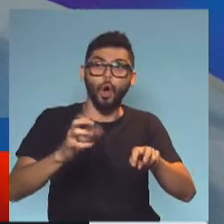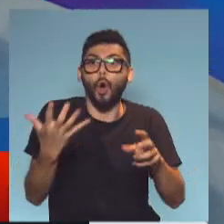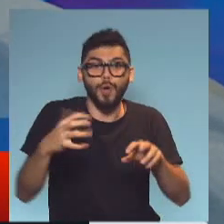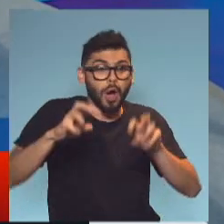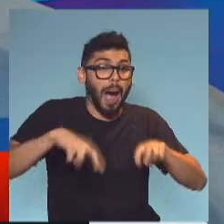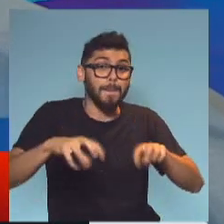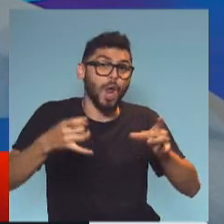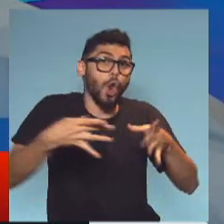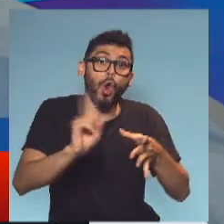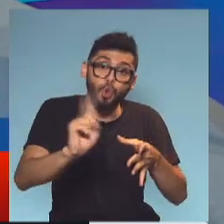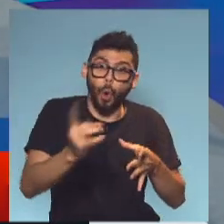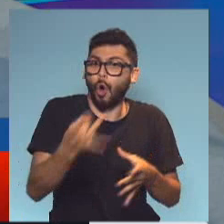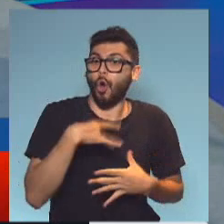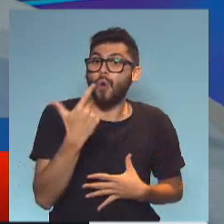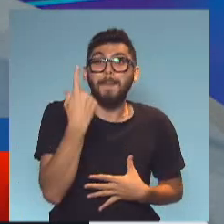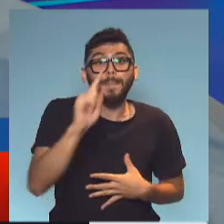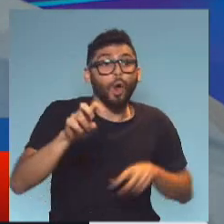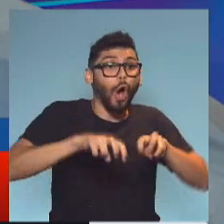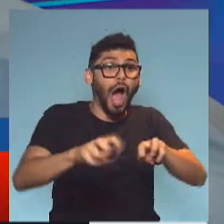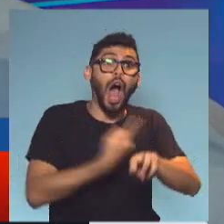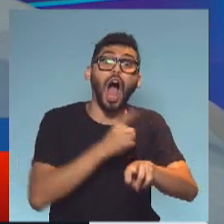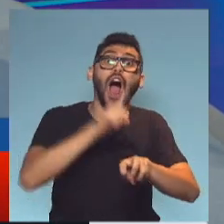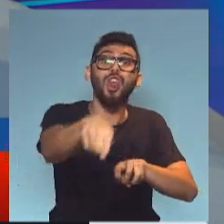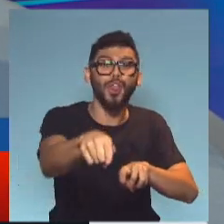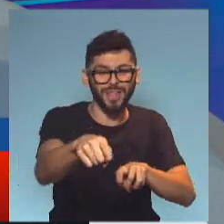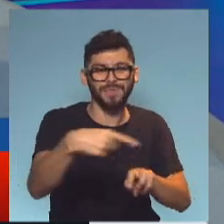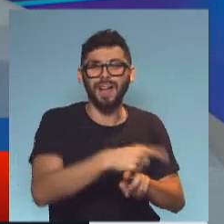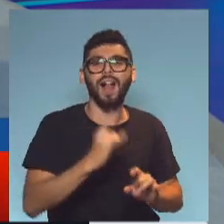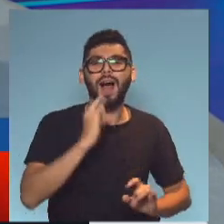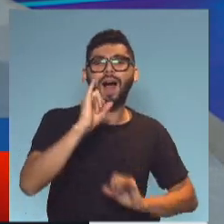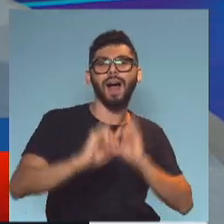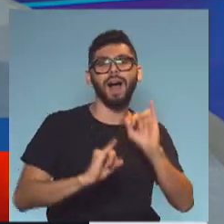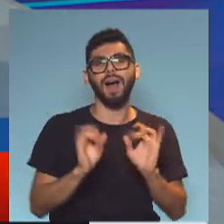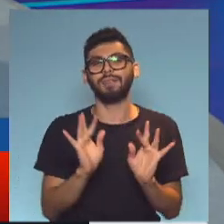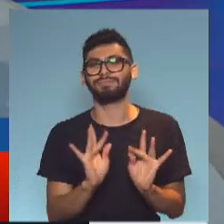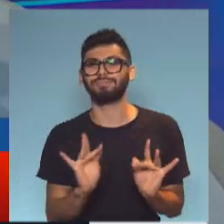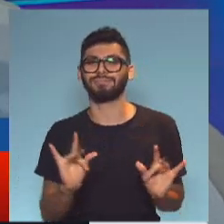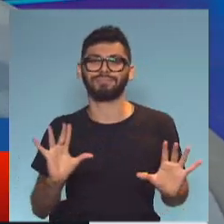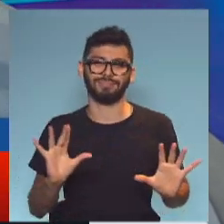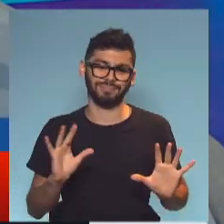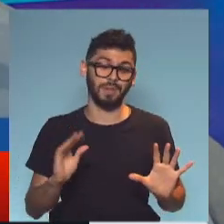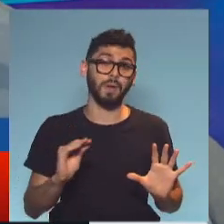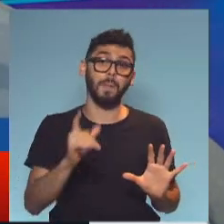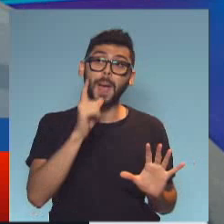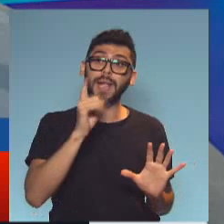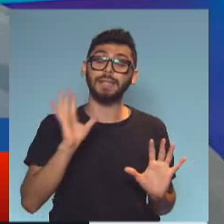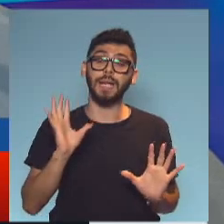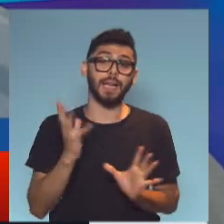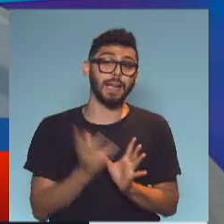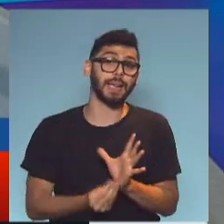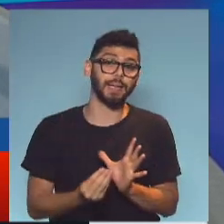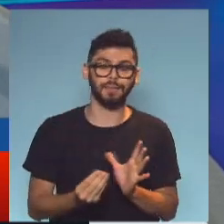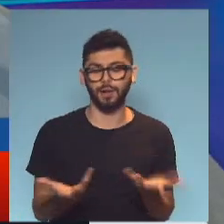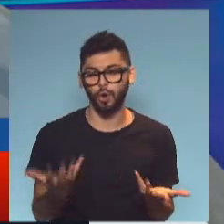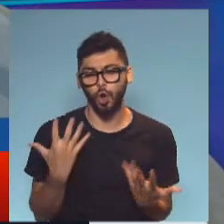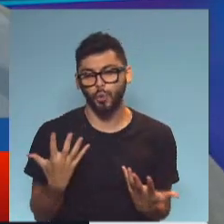un encuentro. Pero la verdad que está bien armado discursivamente como para que interpretemos un guiño político. Como para que sea un error. Nadie cree que sale a